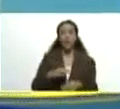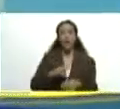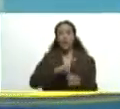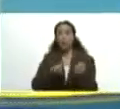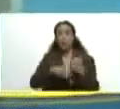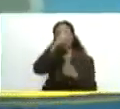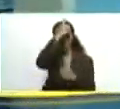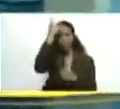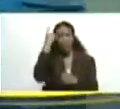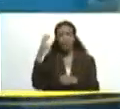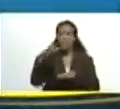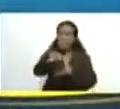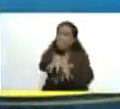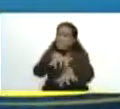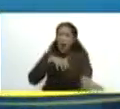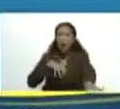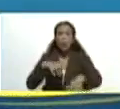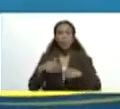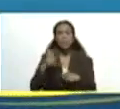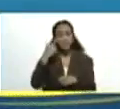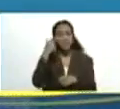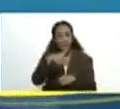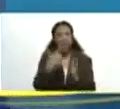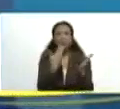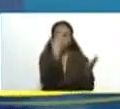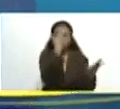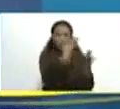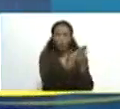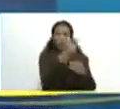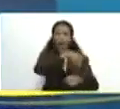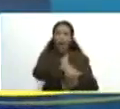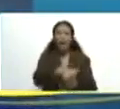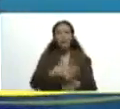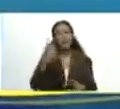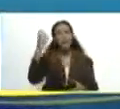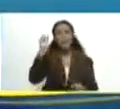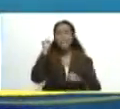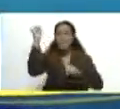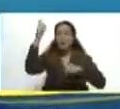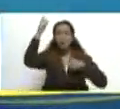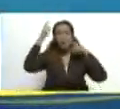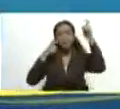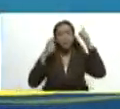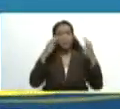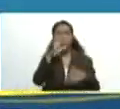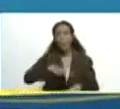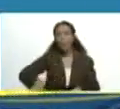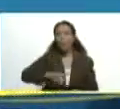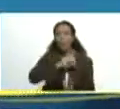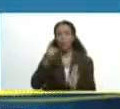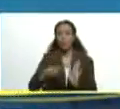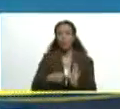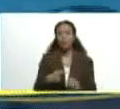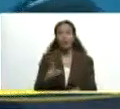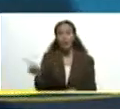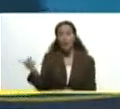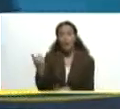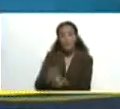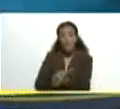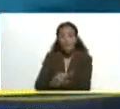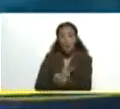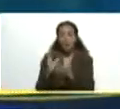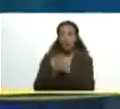Capistrano para llenar las avenidas, para que vean los pitillanques que en la Puerta del Oriente manda el chavismo aquí en esta vaina. Y mi hermano Luis José Marcano